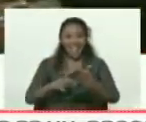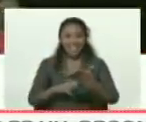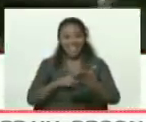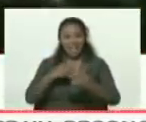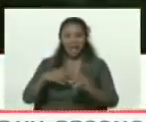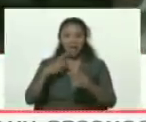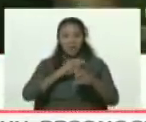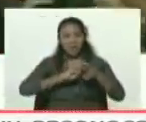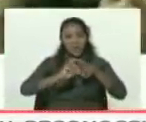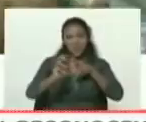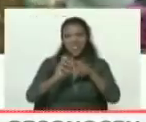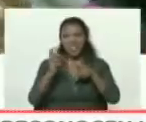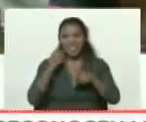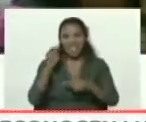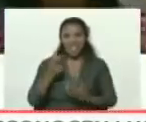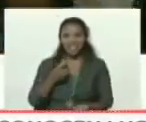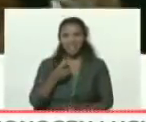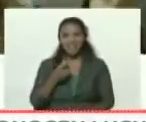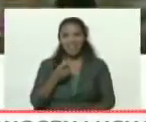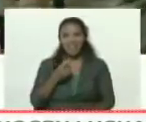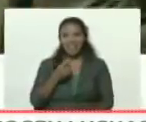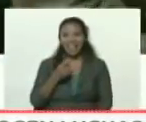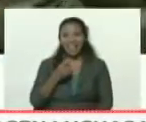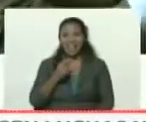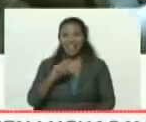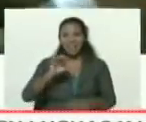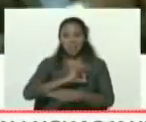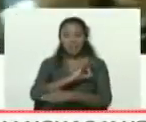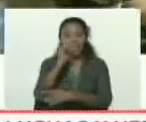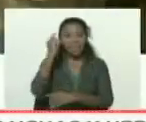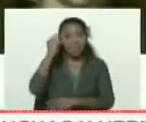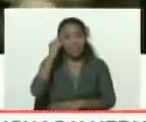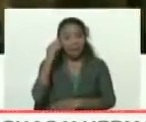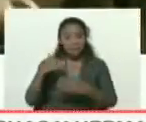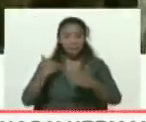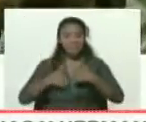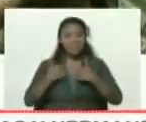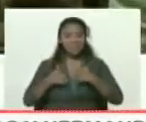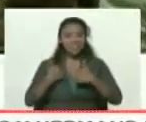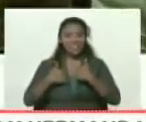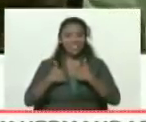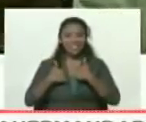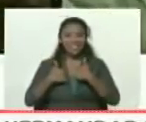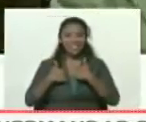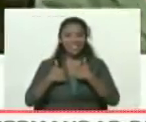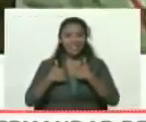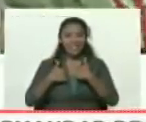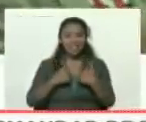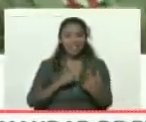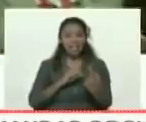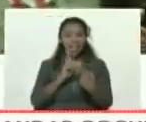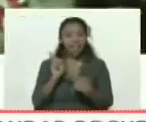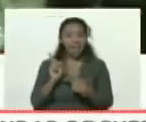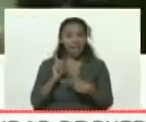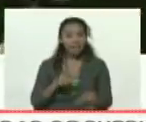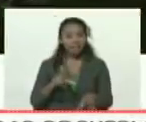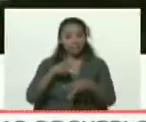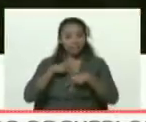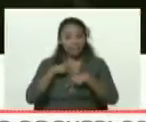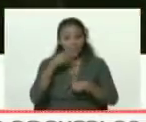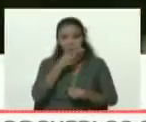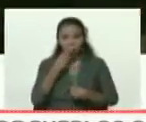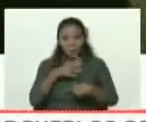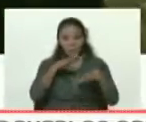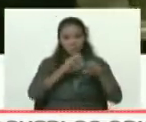íbamos a grabar ese jueves. Y se enfermó el día miércoles. Y él, asumiendo el compromiso que